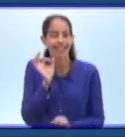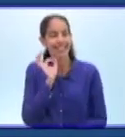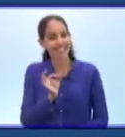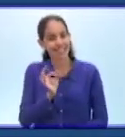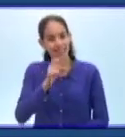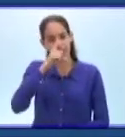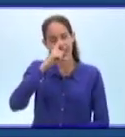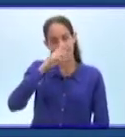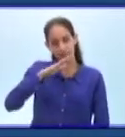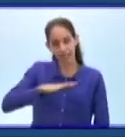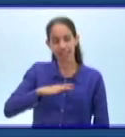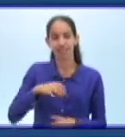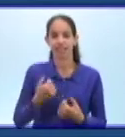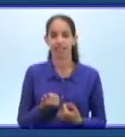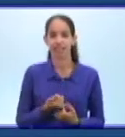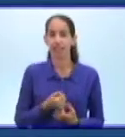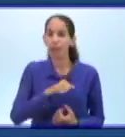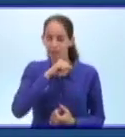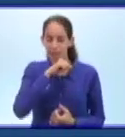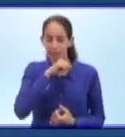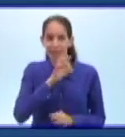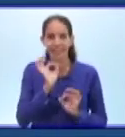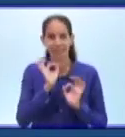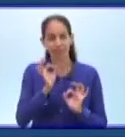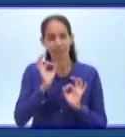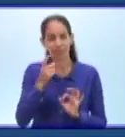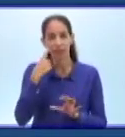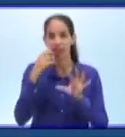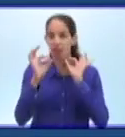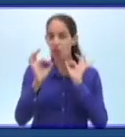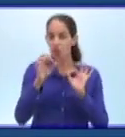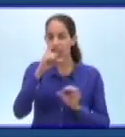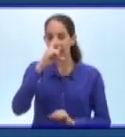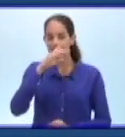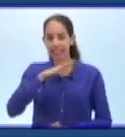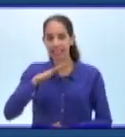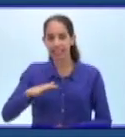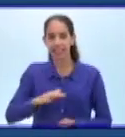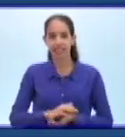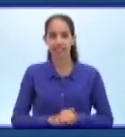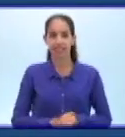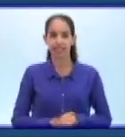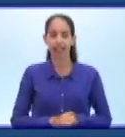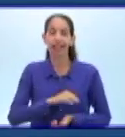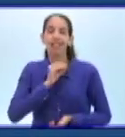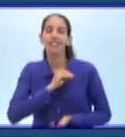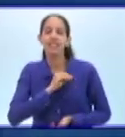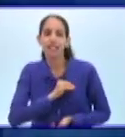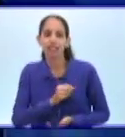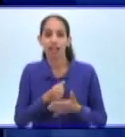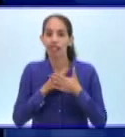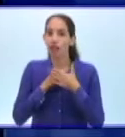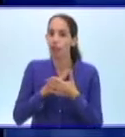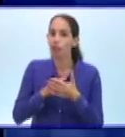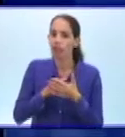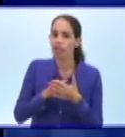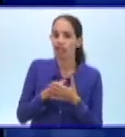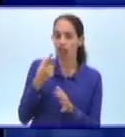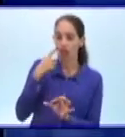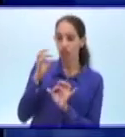protección, de ese ser que tú te sientes siempre apoyado y amparado por